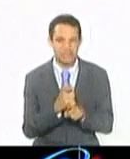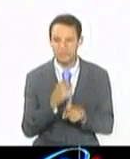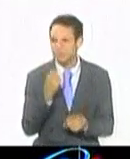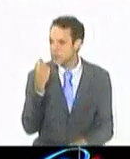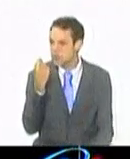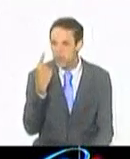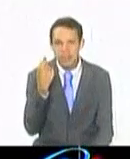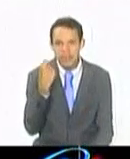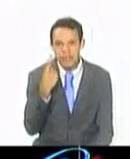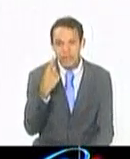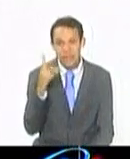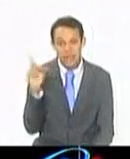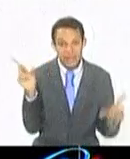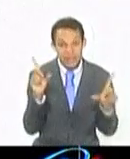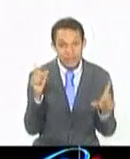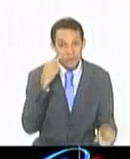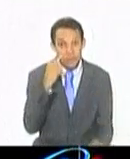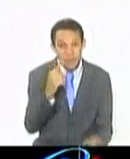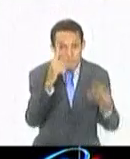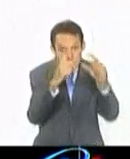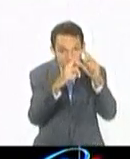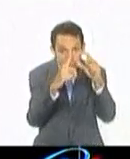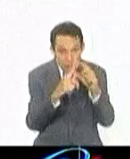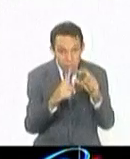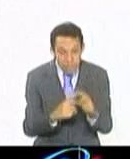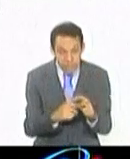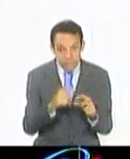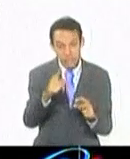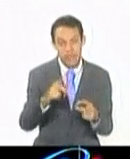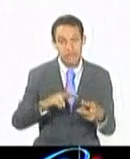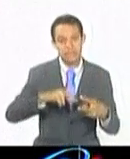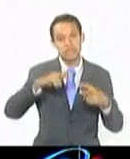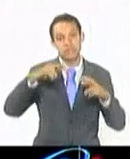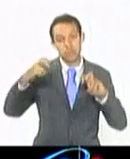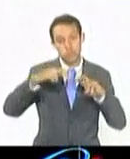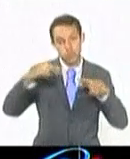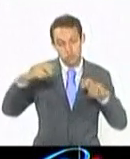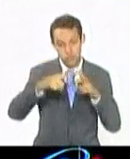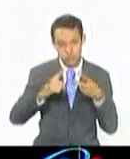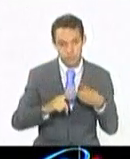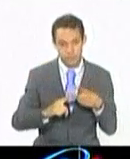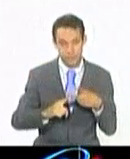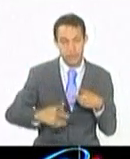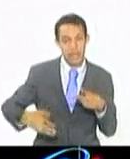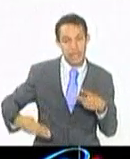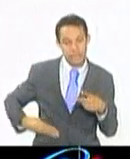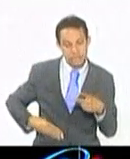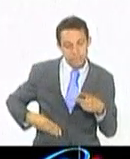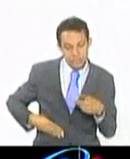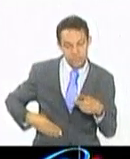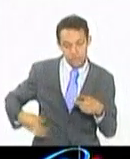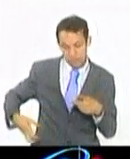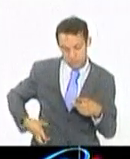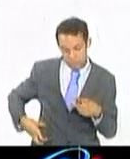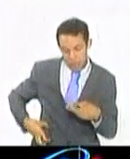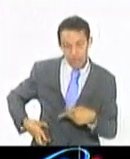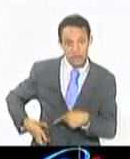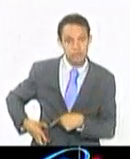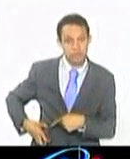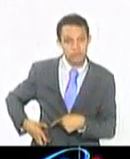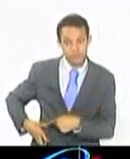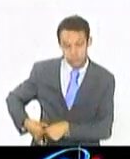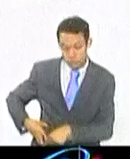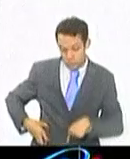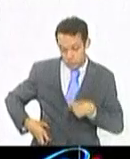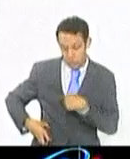leer y entender todas estas cosas pero arriba se ve el músculo se ve el hígado porque es que no es el páncreas solo el páncreas es hígado el páncreas es